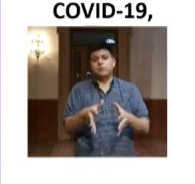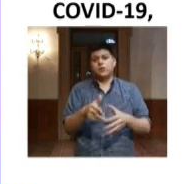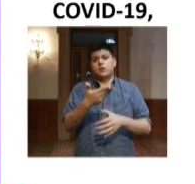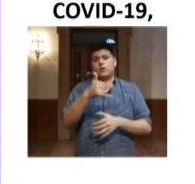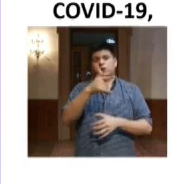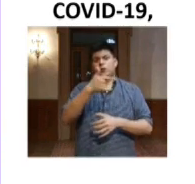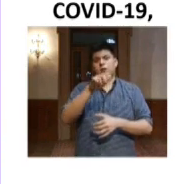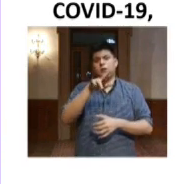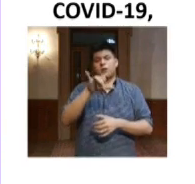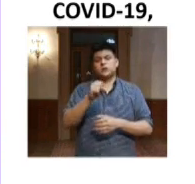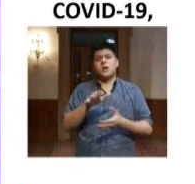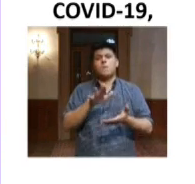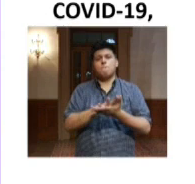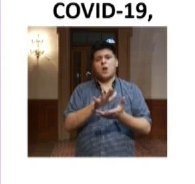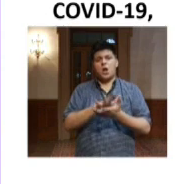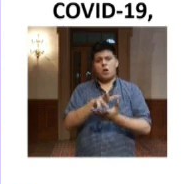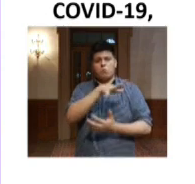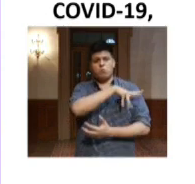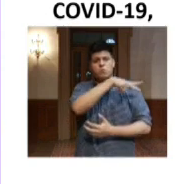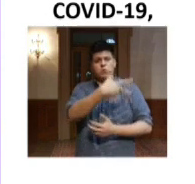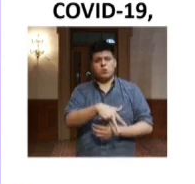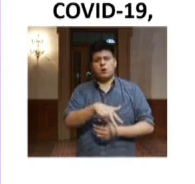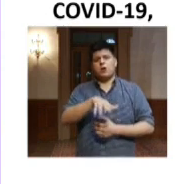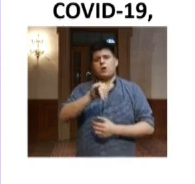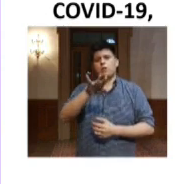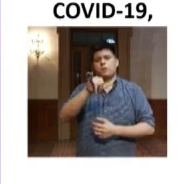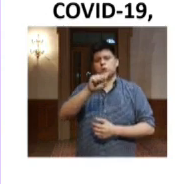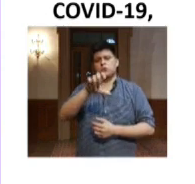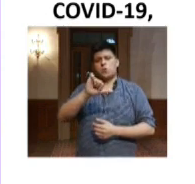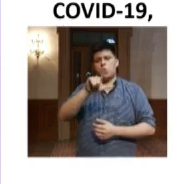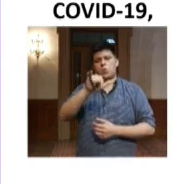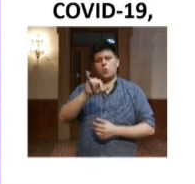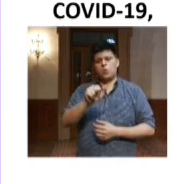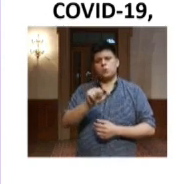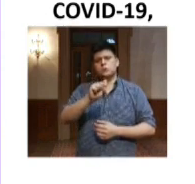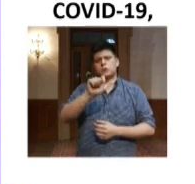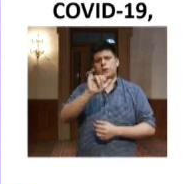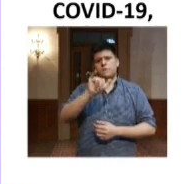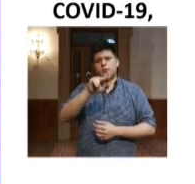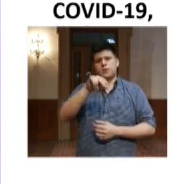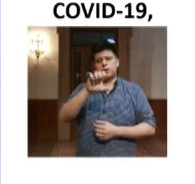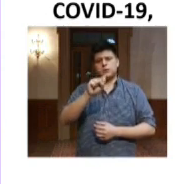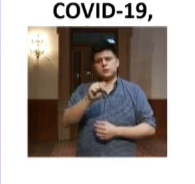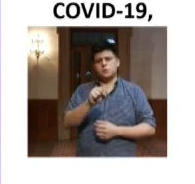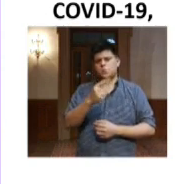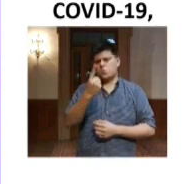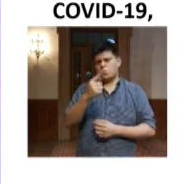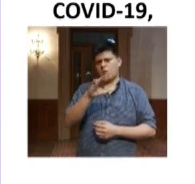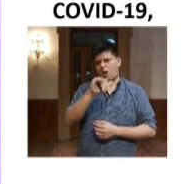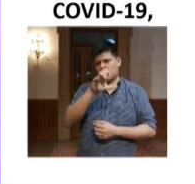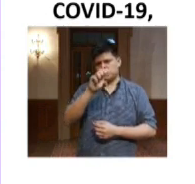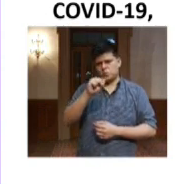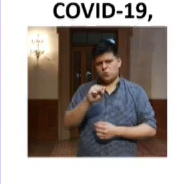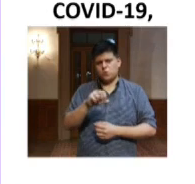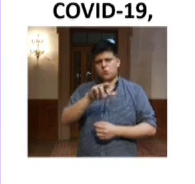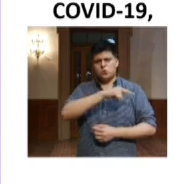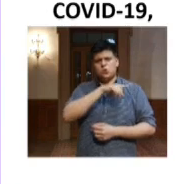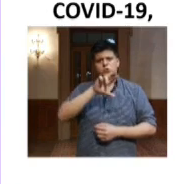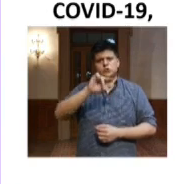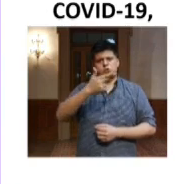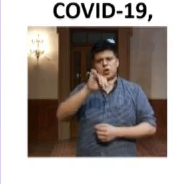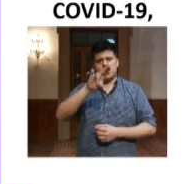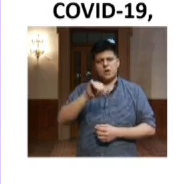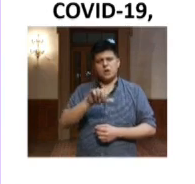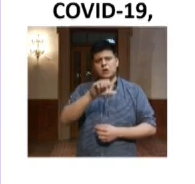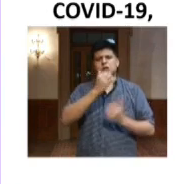Higueras, General Bravo, Abasolo, Anáhuac, Hidalgo, Terán, Sabinas Hidalgo con un caso, China con dos, Santiago